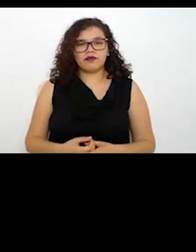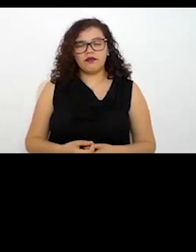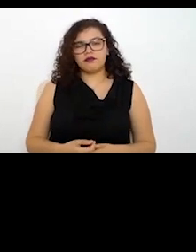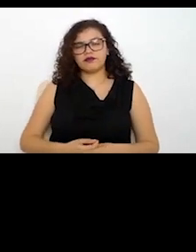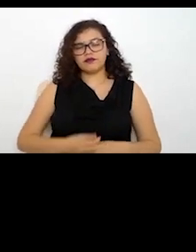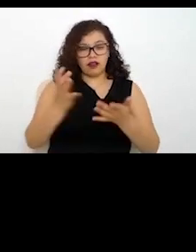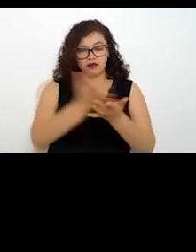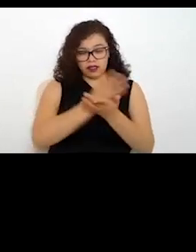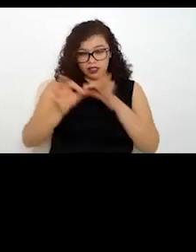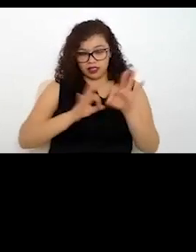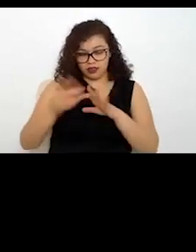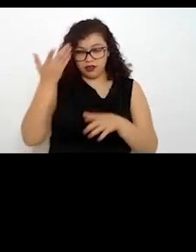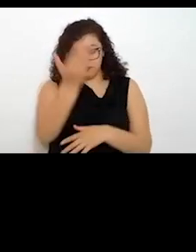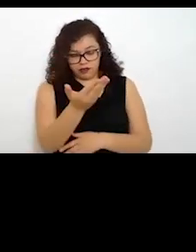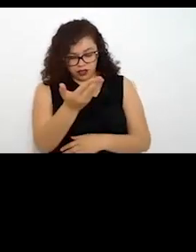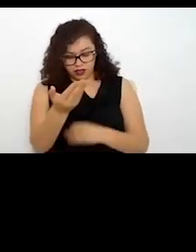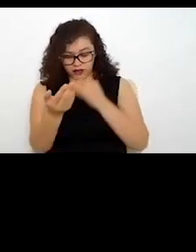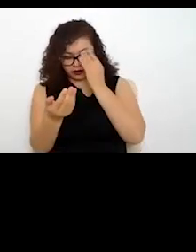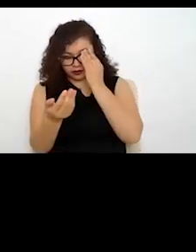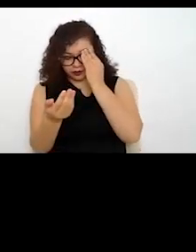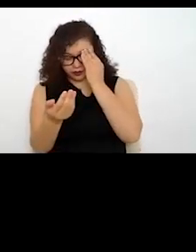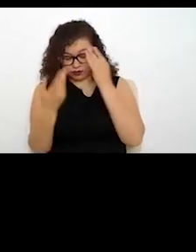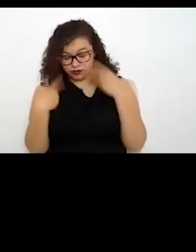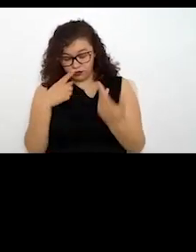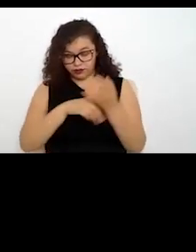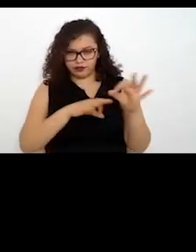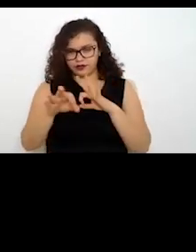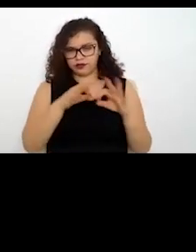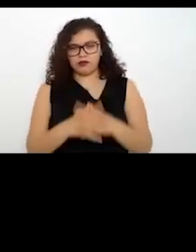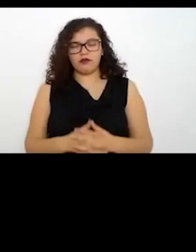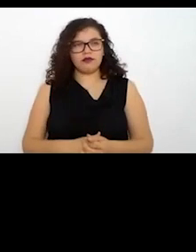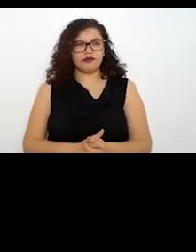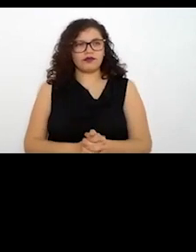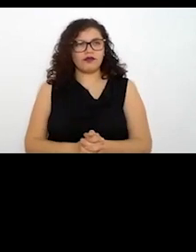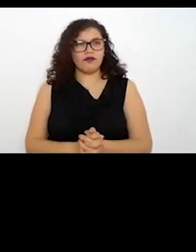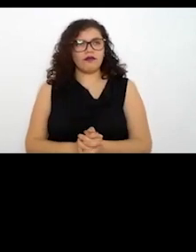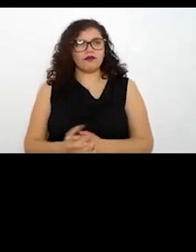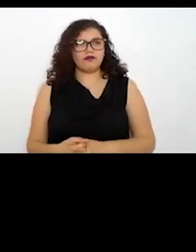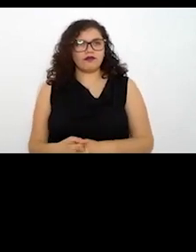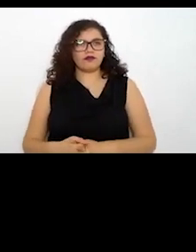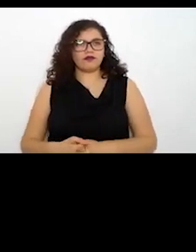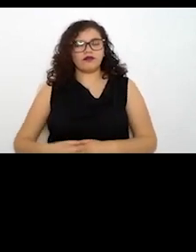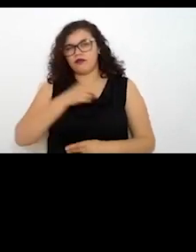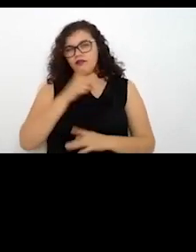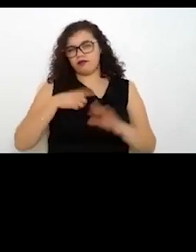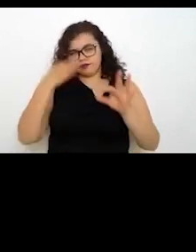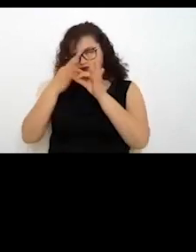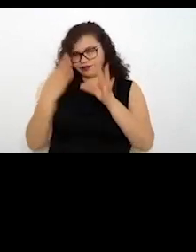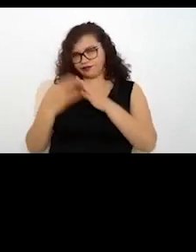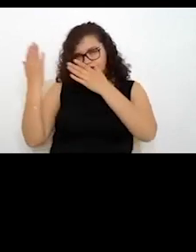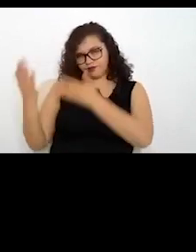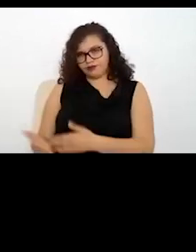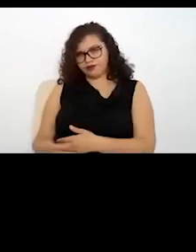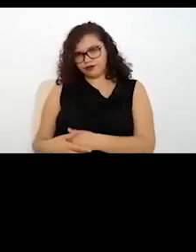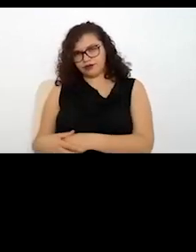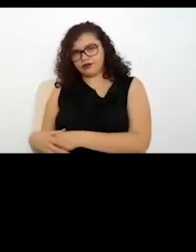que se le está solicitando al trabajador o al empleado, tiene que cumplir con las siguientes disposiciones. Bueno,